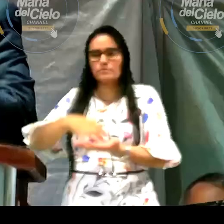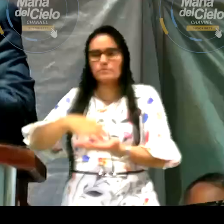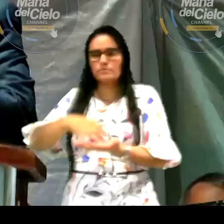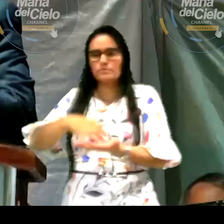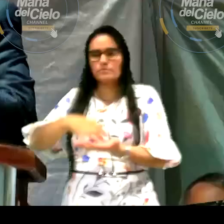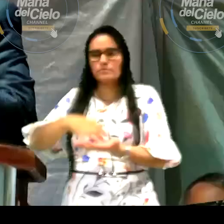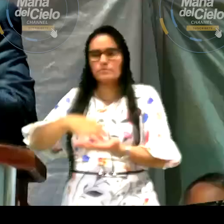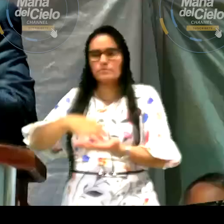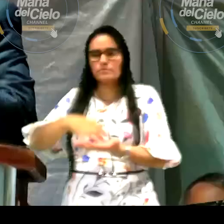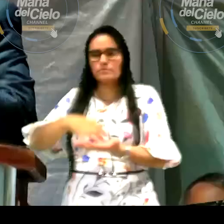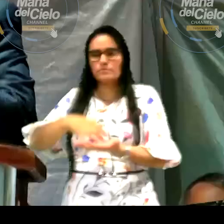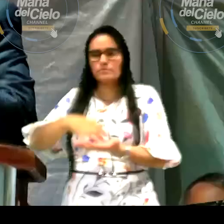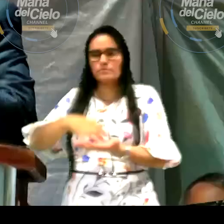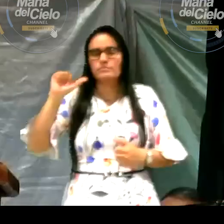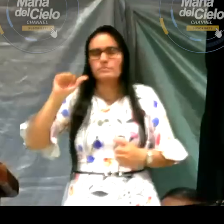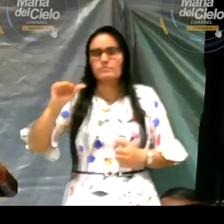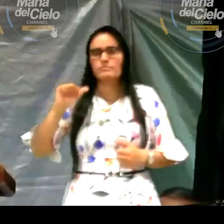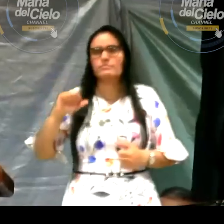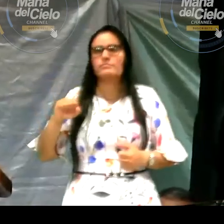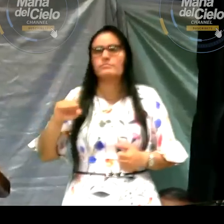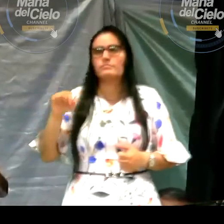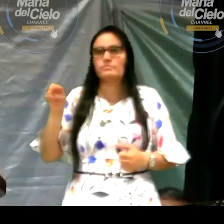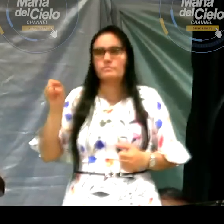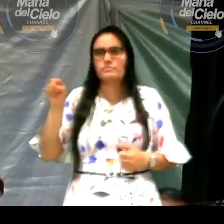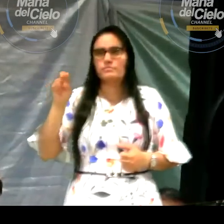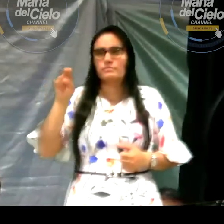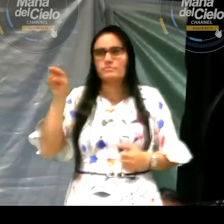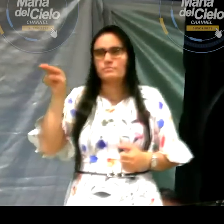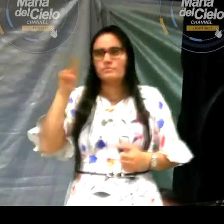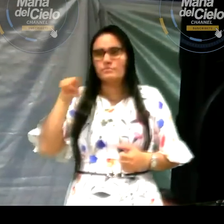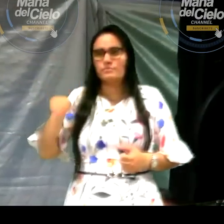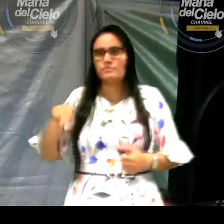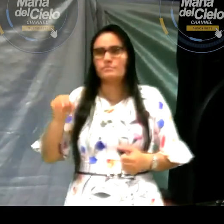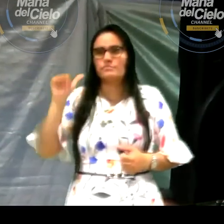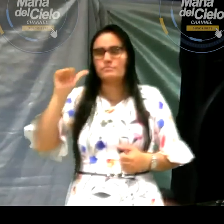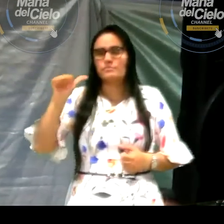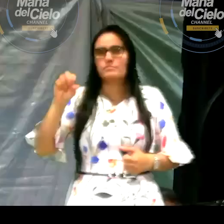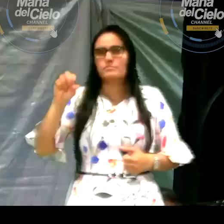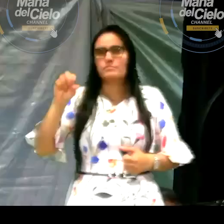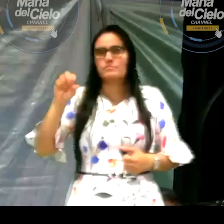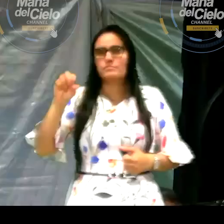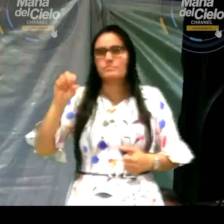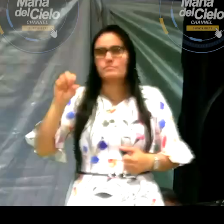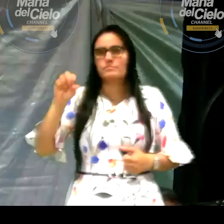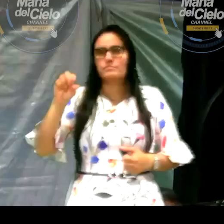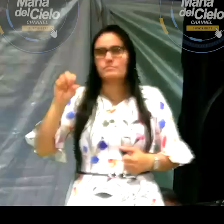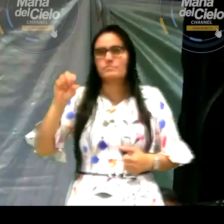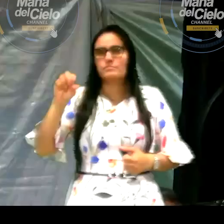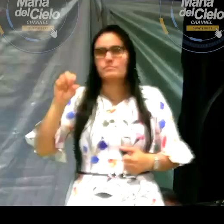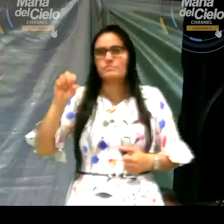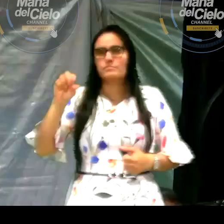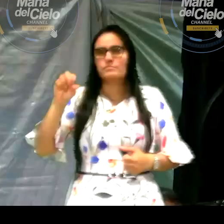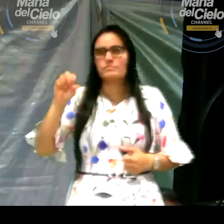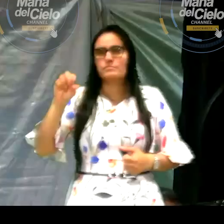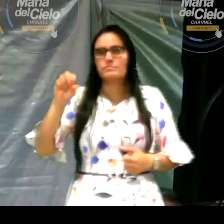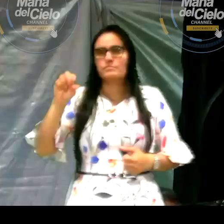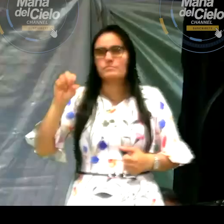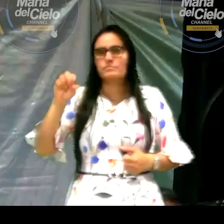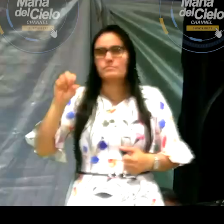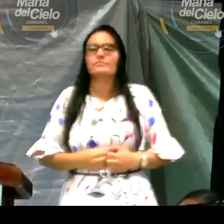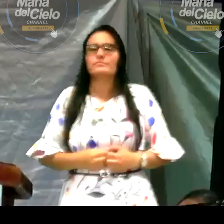preguntar. Y sale y ni siquiera lo saludó. Porque eso no es un